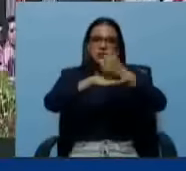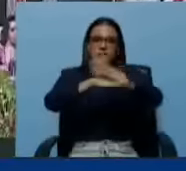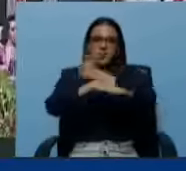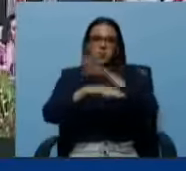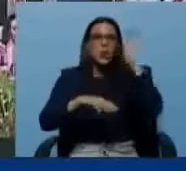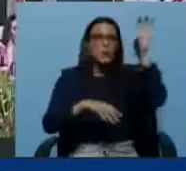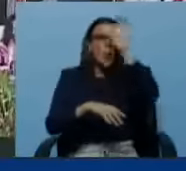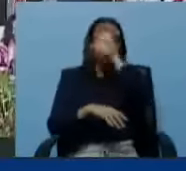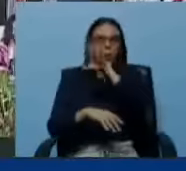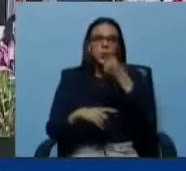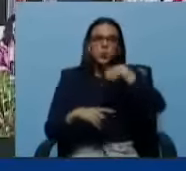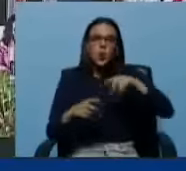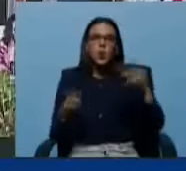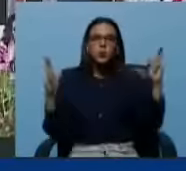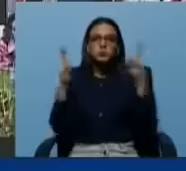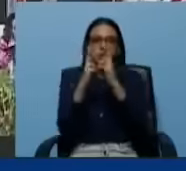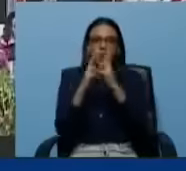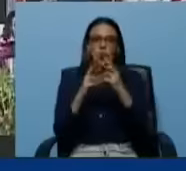a